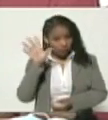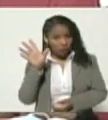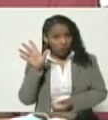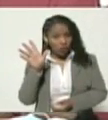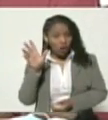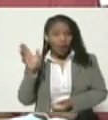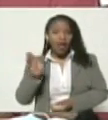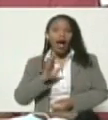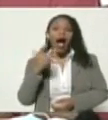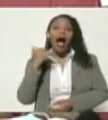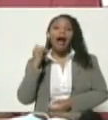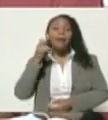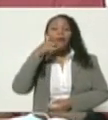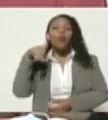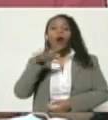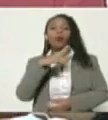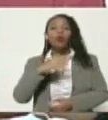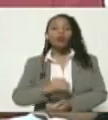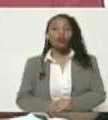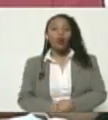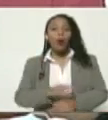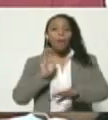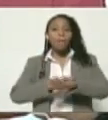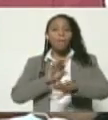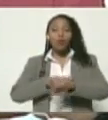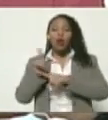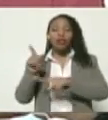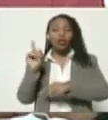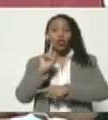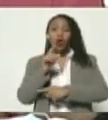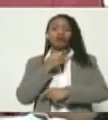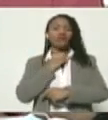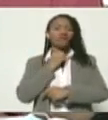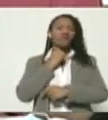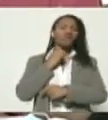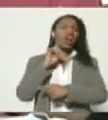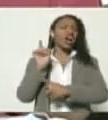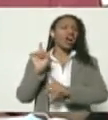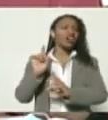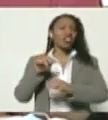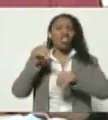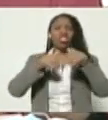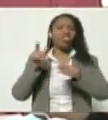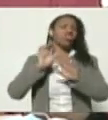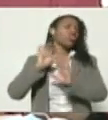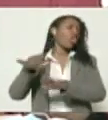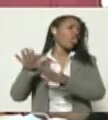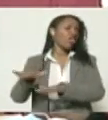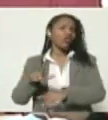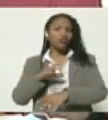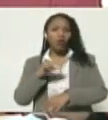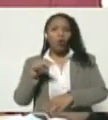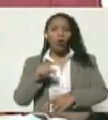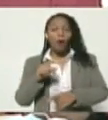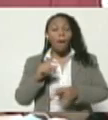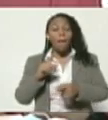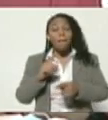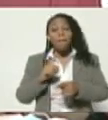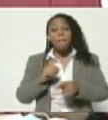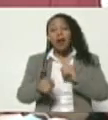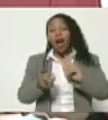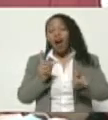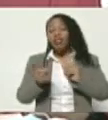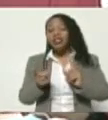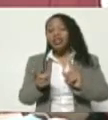Tenemos nuestro pueblo. Por eso es que a ellos no les gusta ir a elecciones. Y a veces,